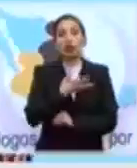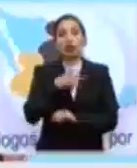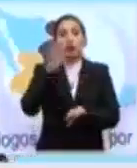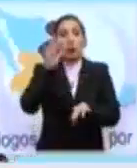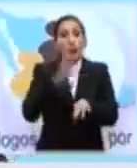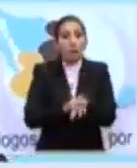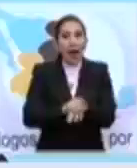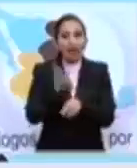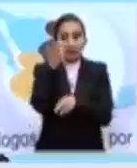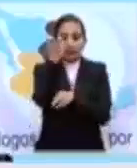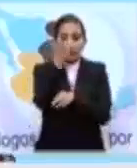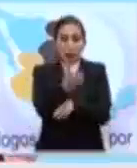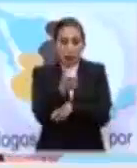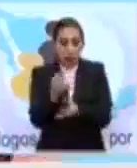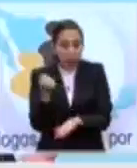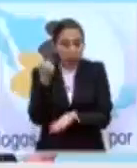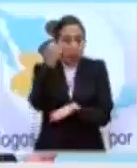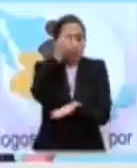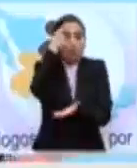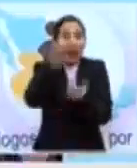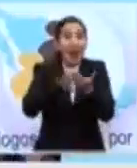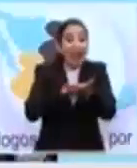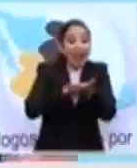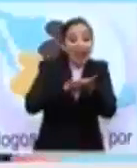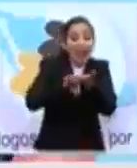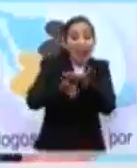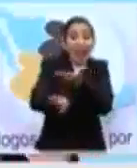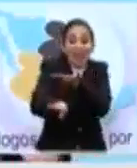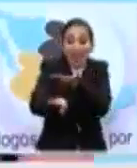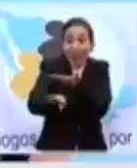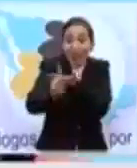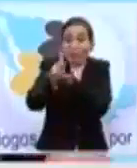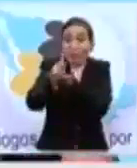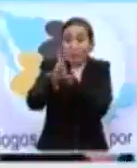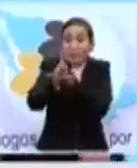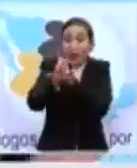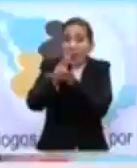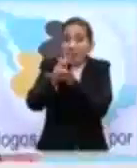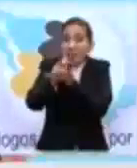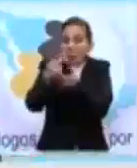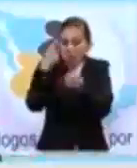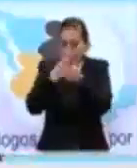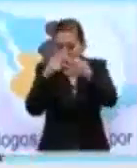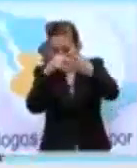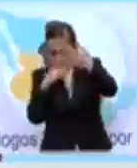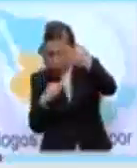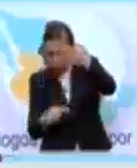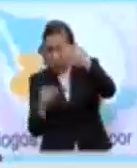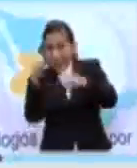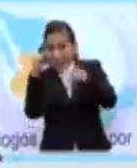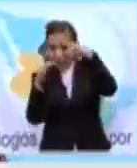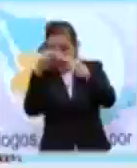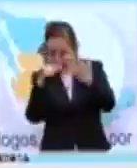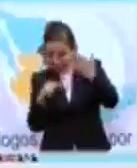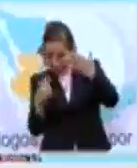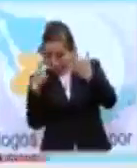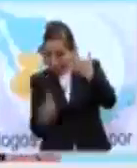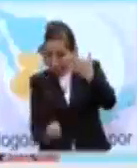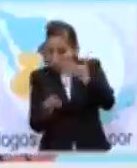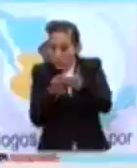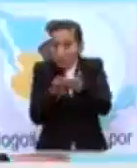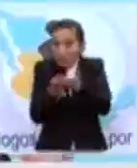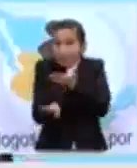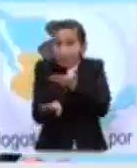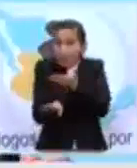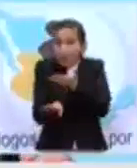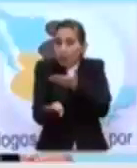los recursos a la prevención, al primer nivel de atención, cuando lo estamos